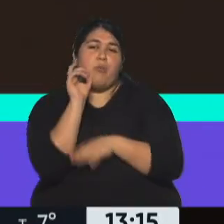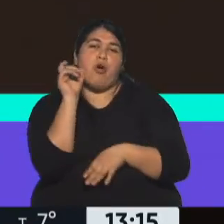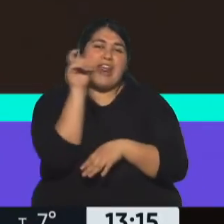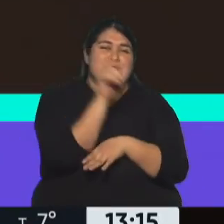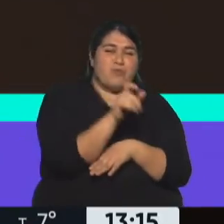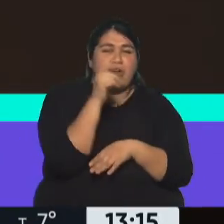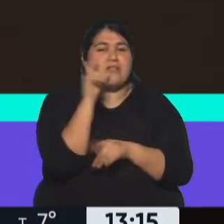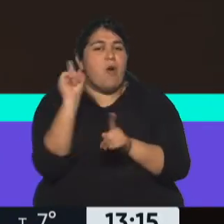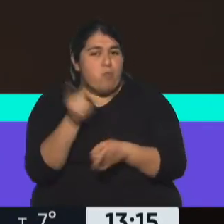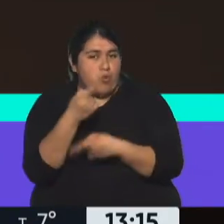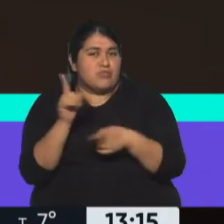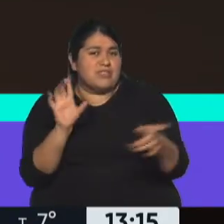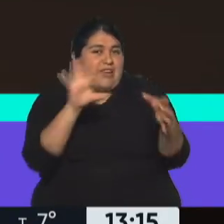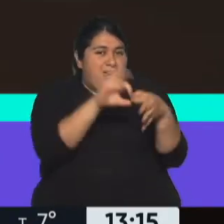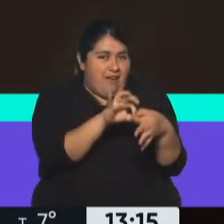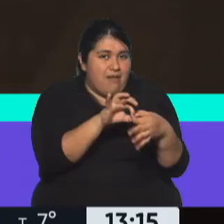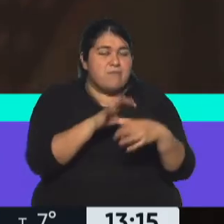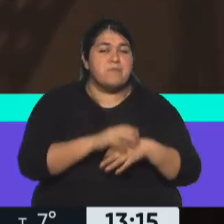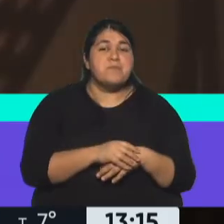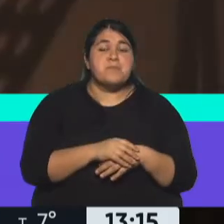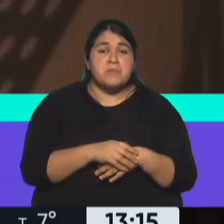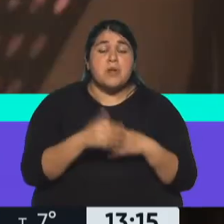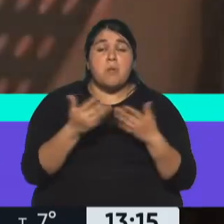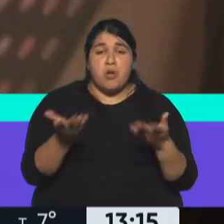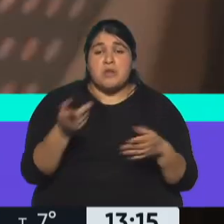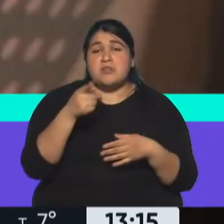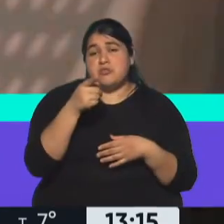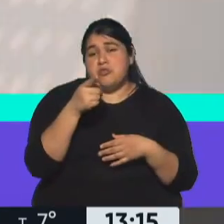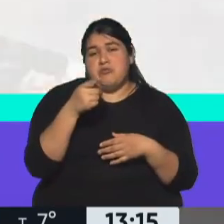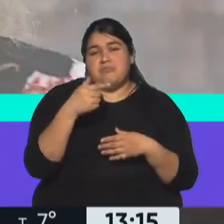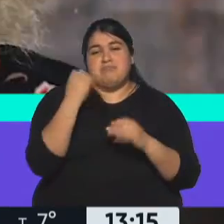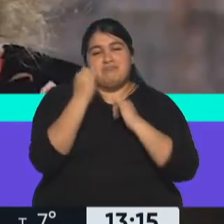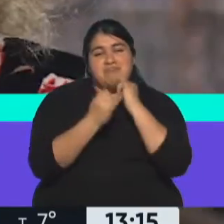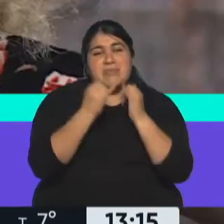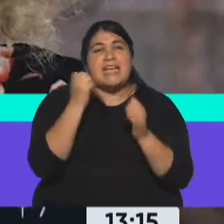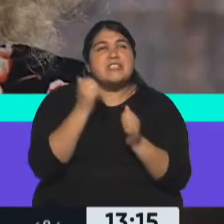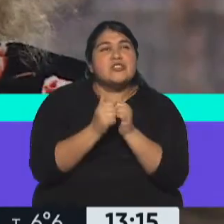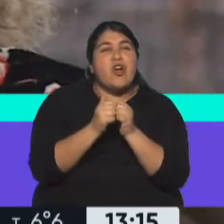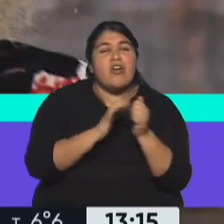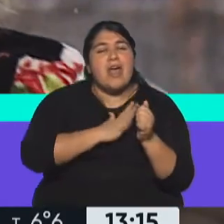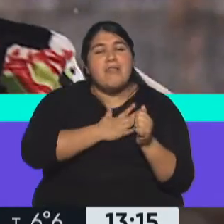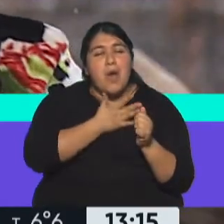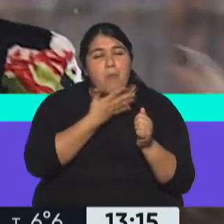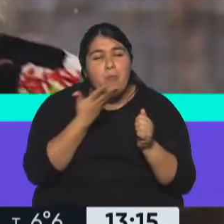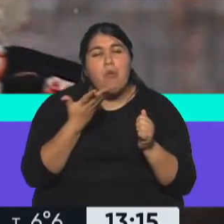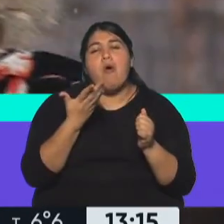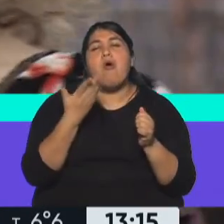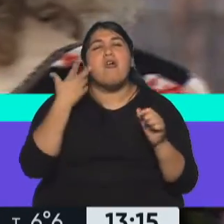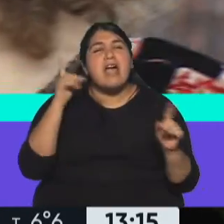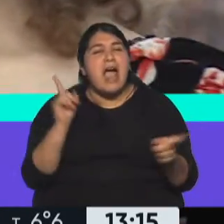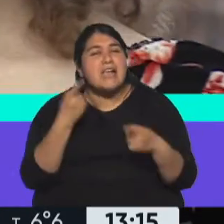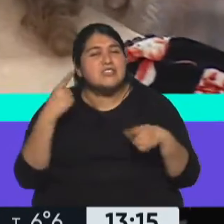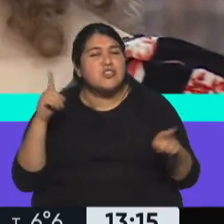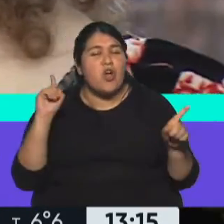estas de Contursi. Entonces se crea todo. Bueno, la historia de amor se va contando a través de canciones